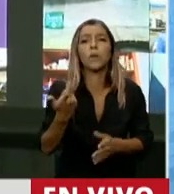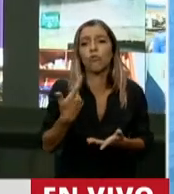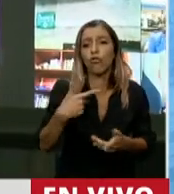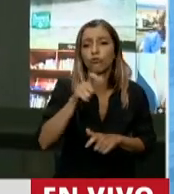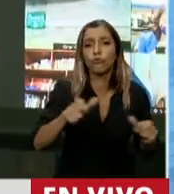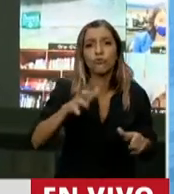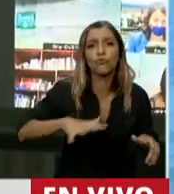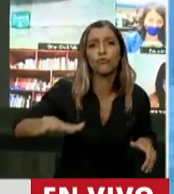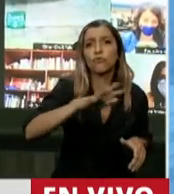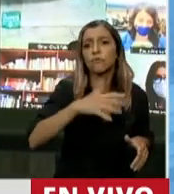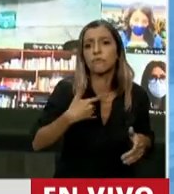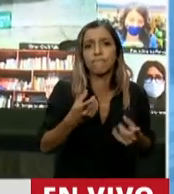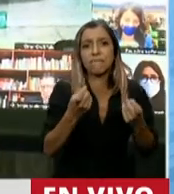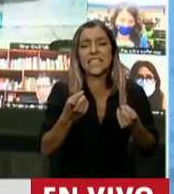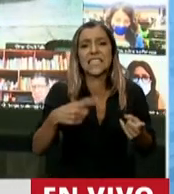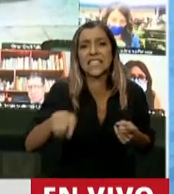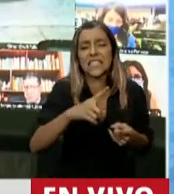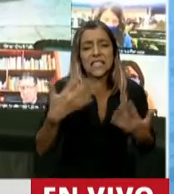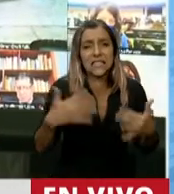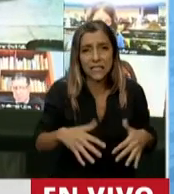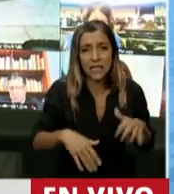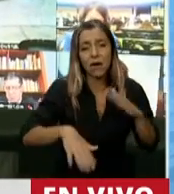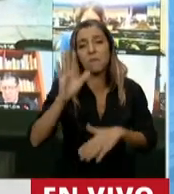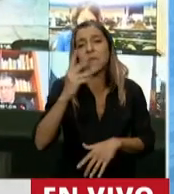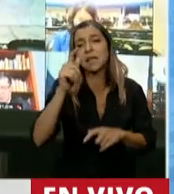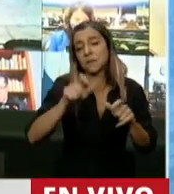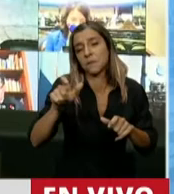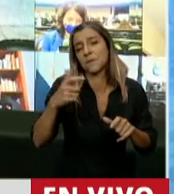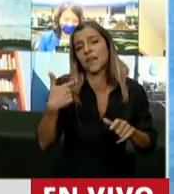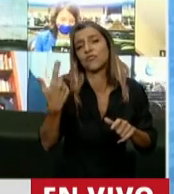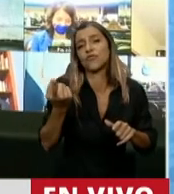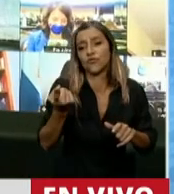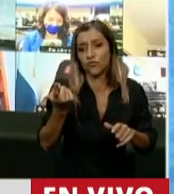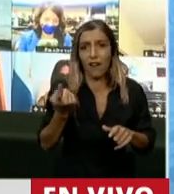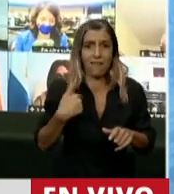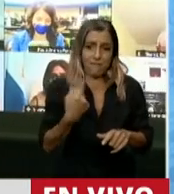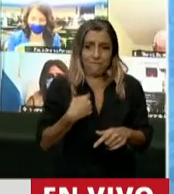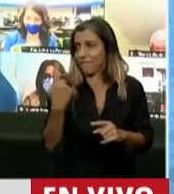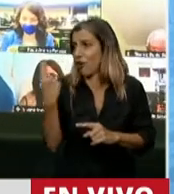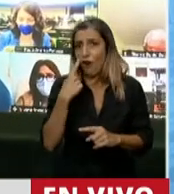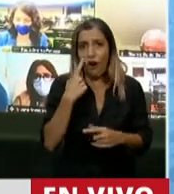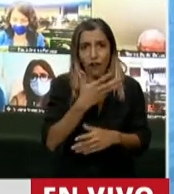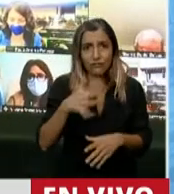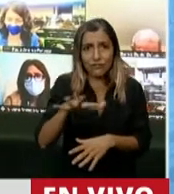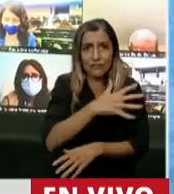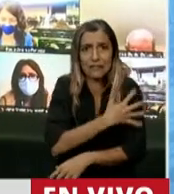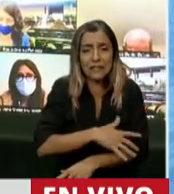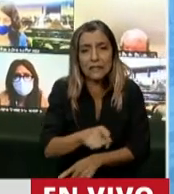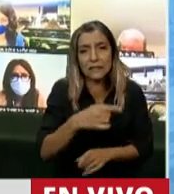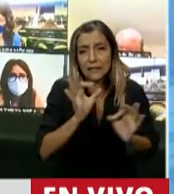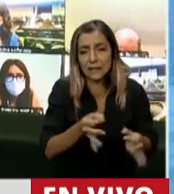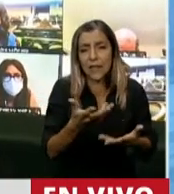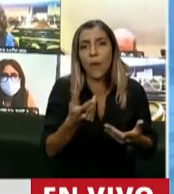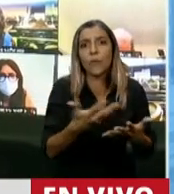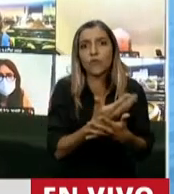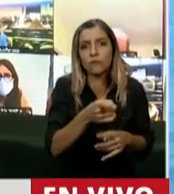que tiene la población fundamentalmente aquellos que trabajamos en los barrios más carenciados las empresas